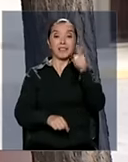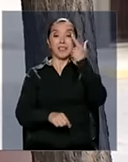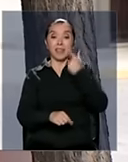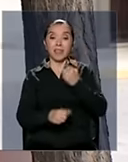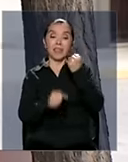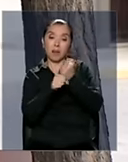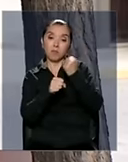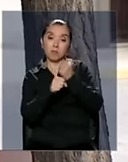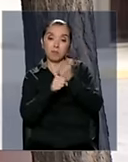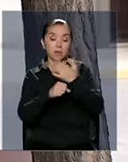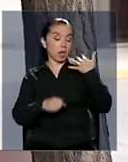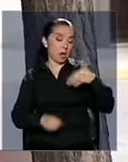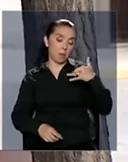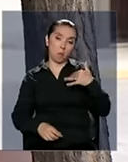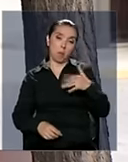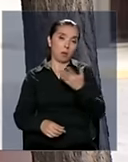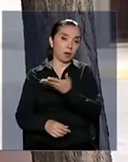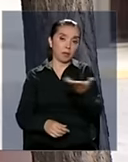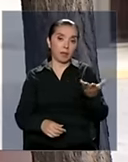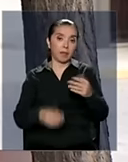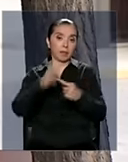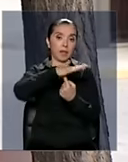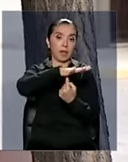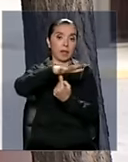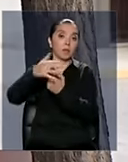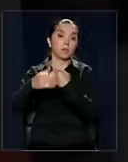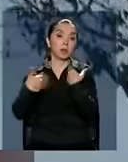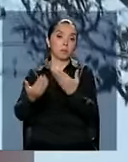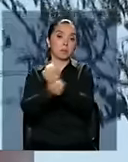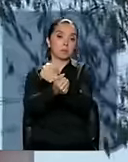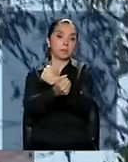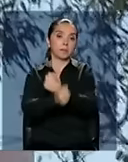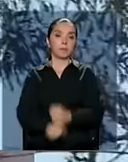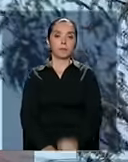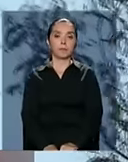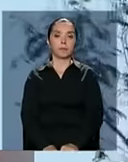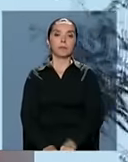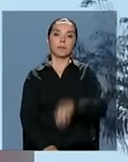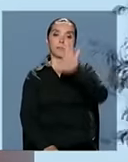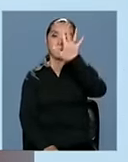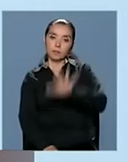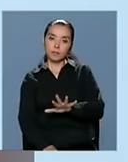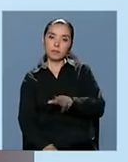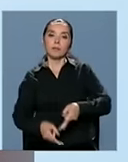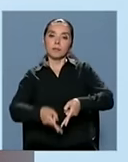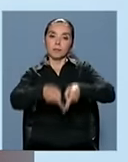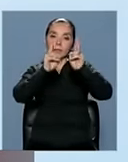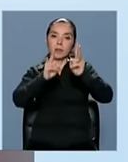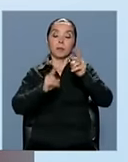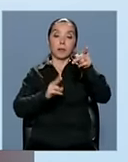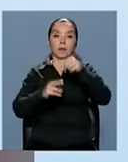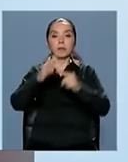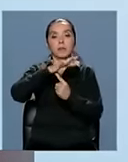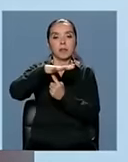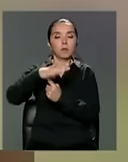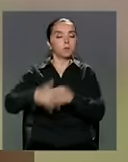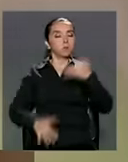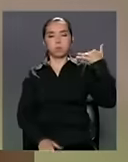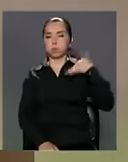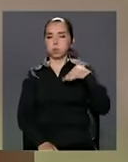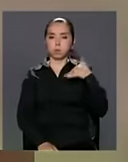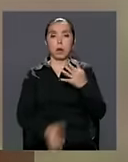función del helicóptero y en este caso de Carabineros de Chile. Características que permiten que este tipo de aeronave sea